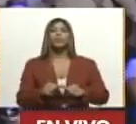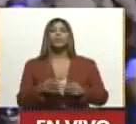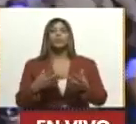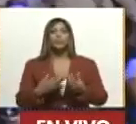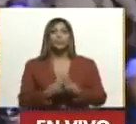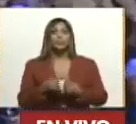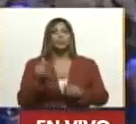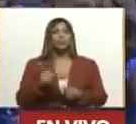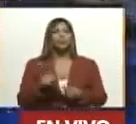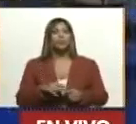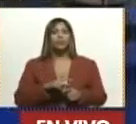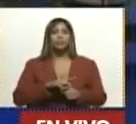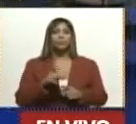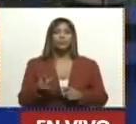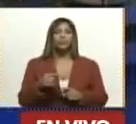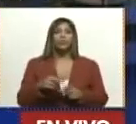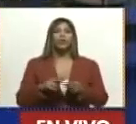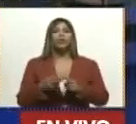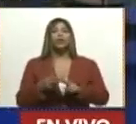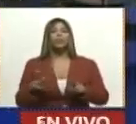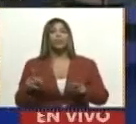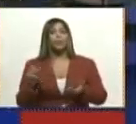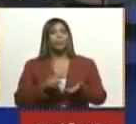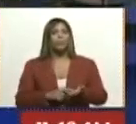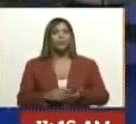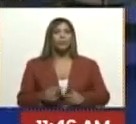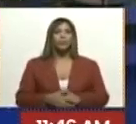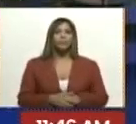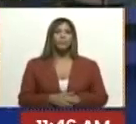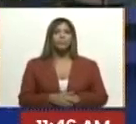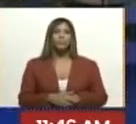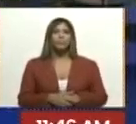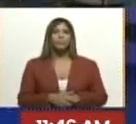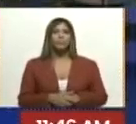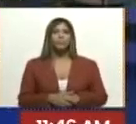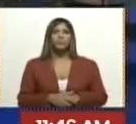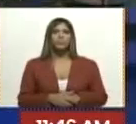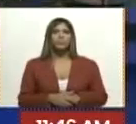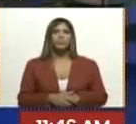juntos este viaje hacia la paz total.